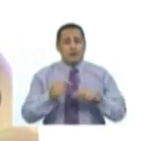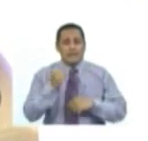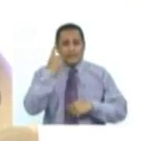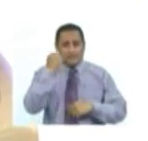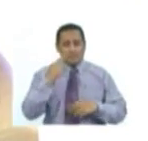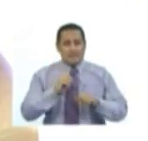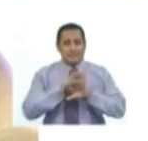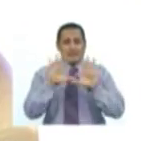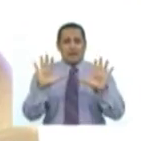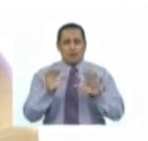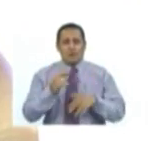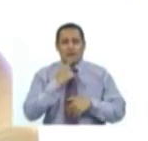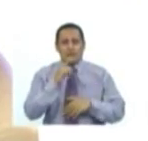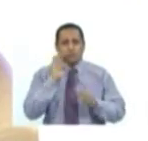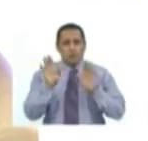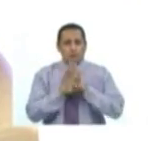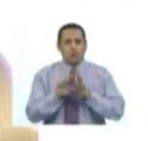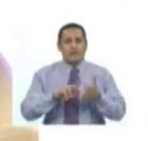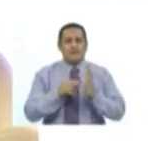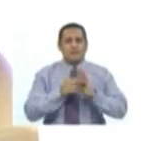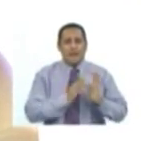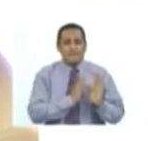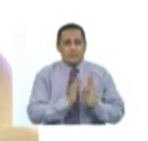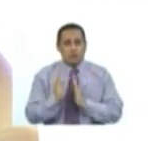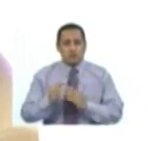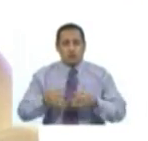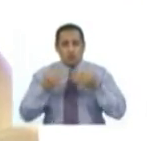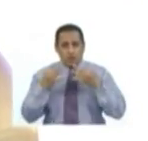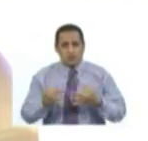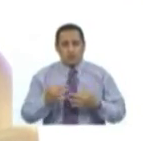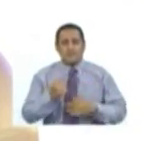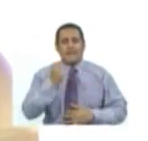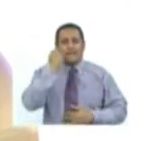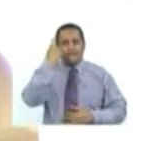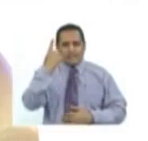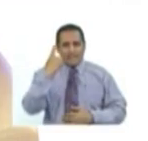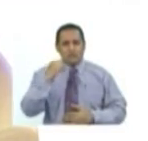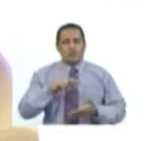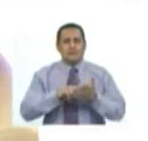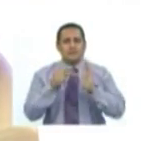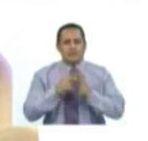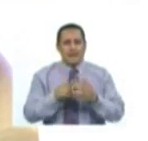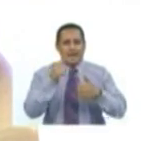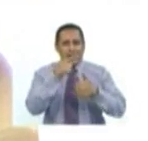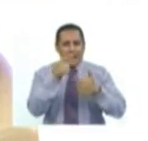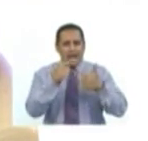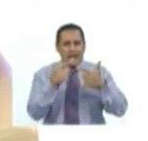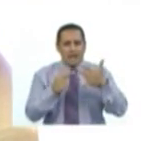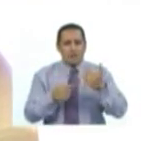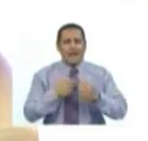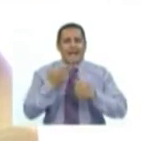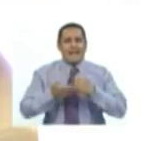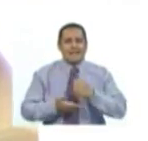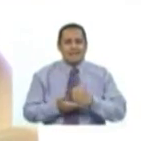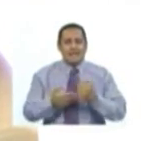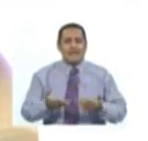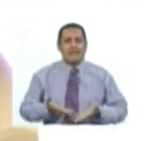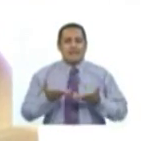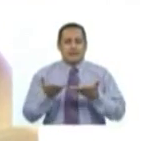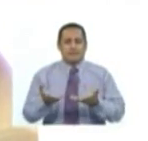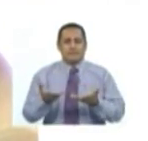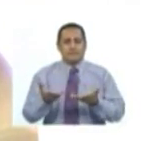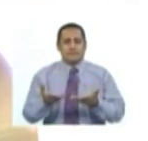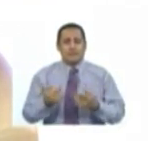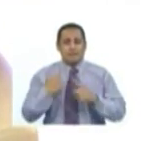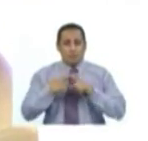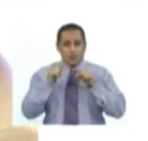comprender la noción de debido proceso es entendiendo el alcance de cada una de las garantías que lo conforman. Ya.